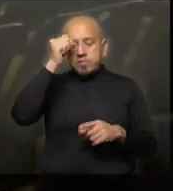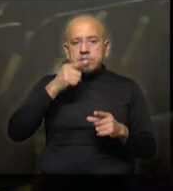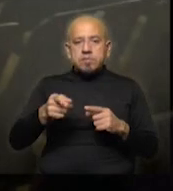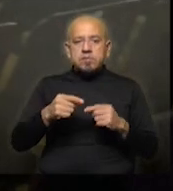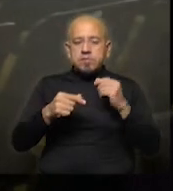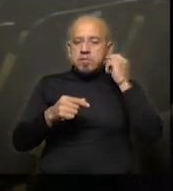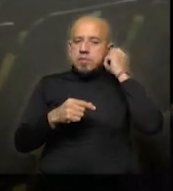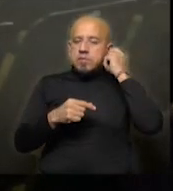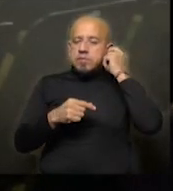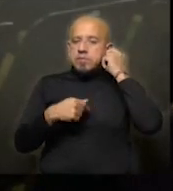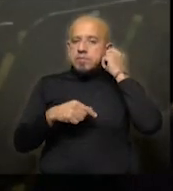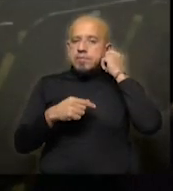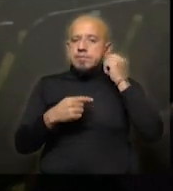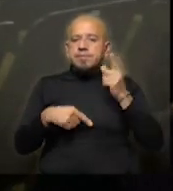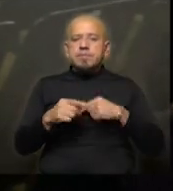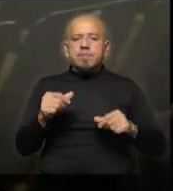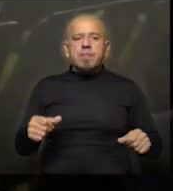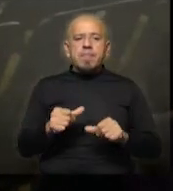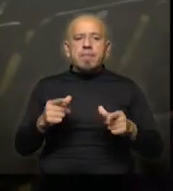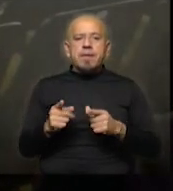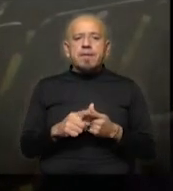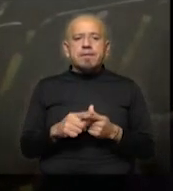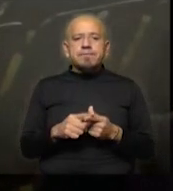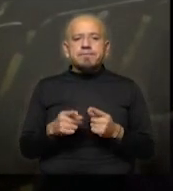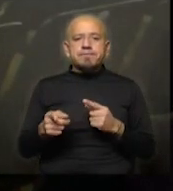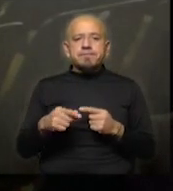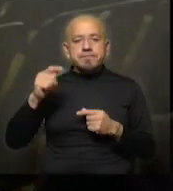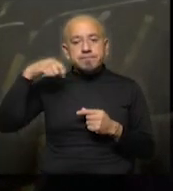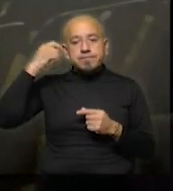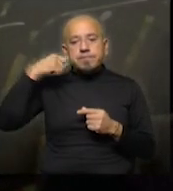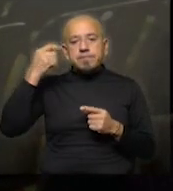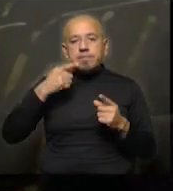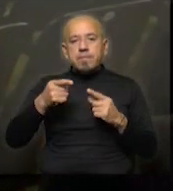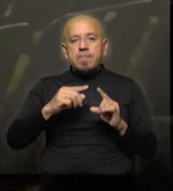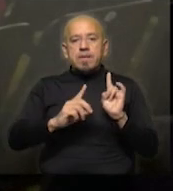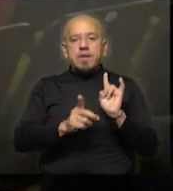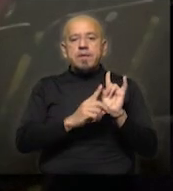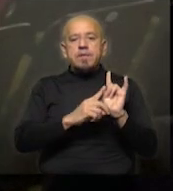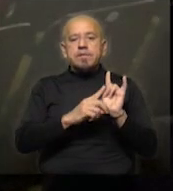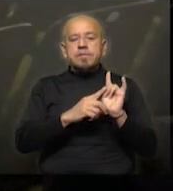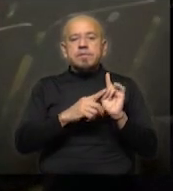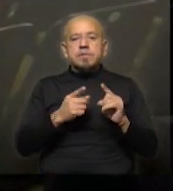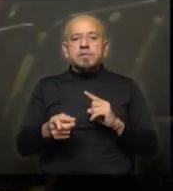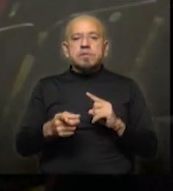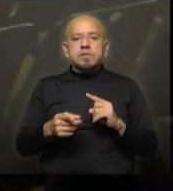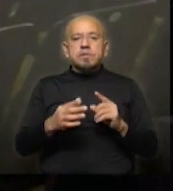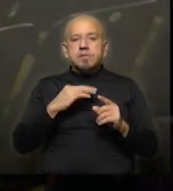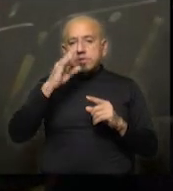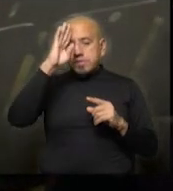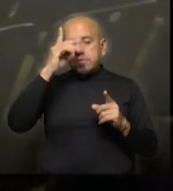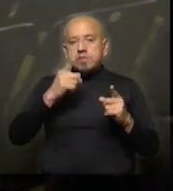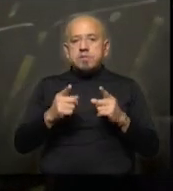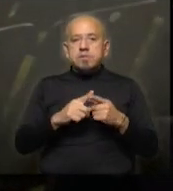sle de un nuevo trabajo discográfico que estamos haciendo que está el video lo pueden ver en en YouTube también para aprenderse la coreografía de tomá T